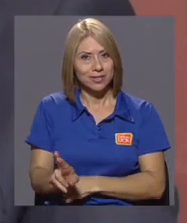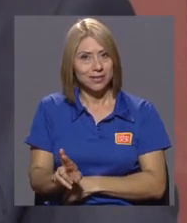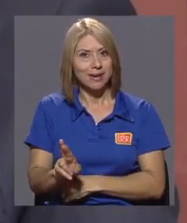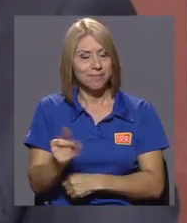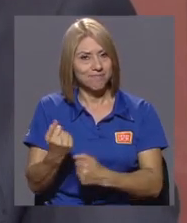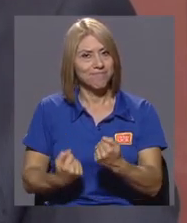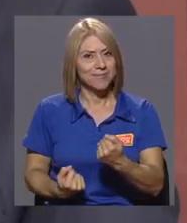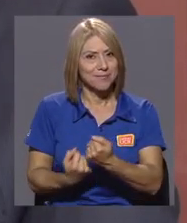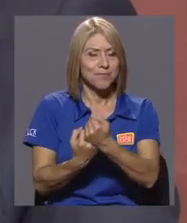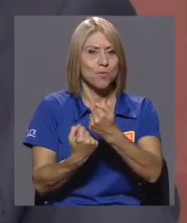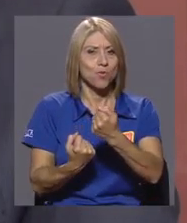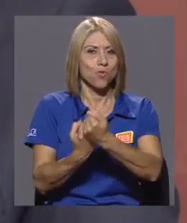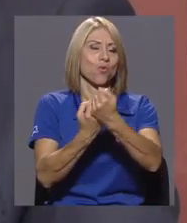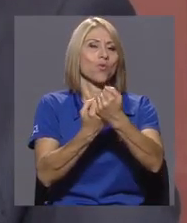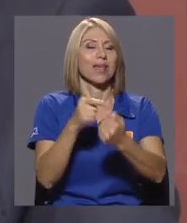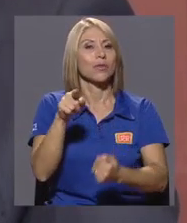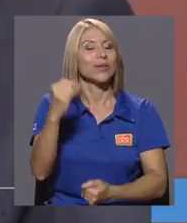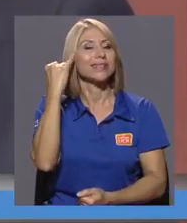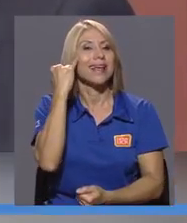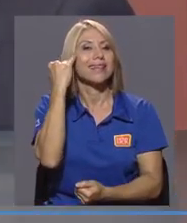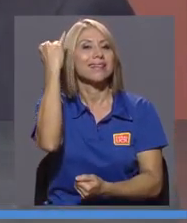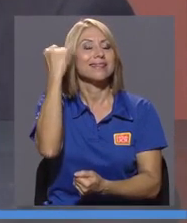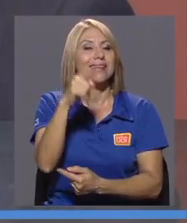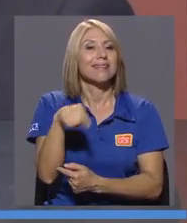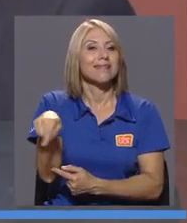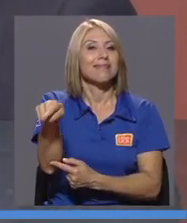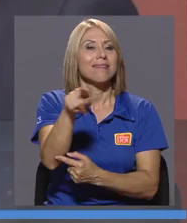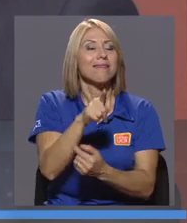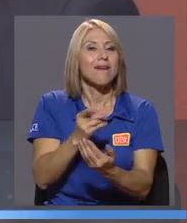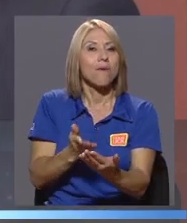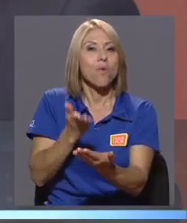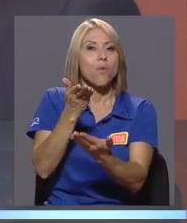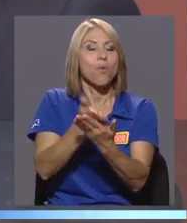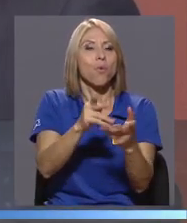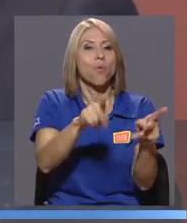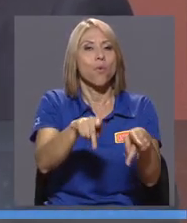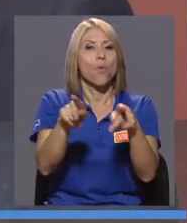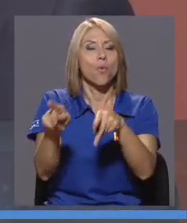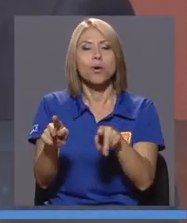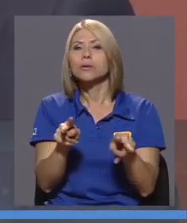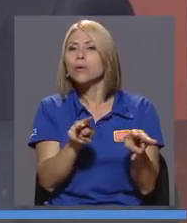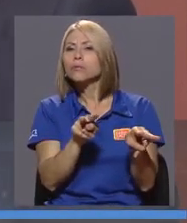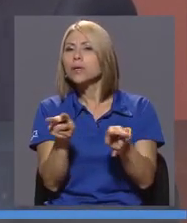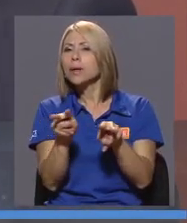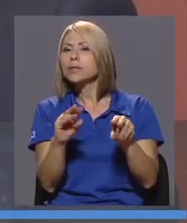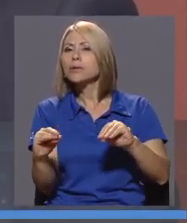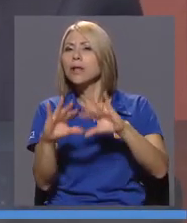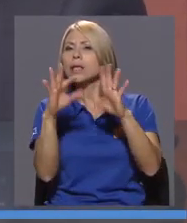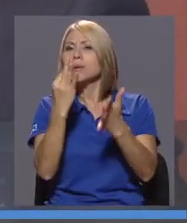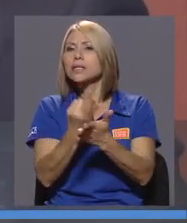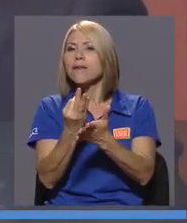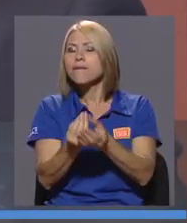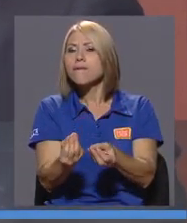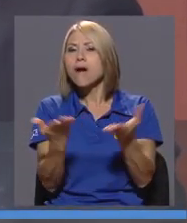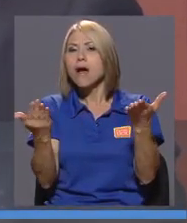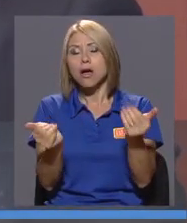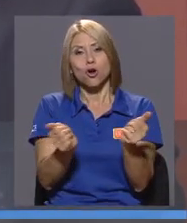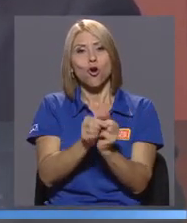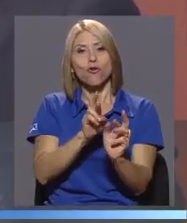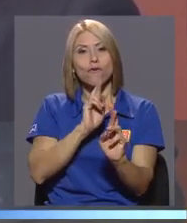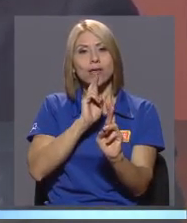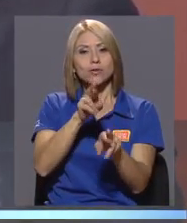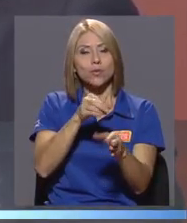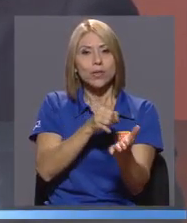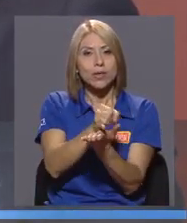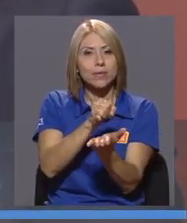está apoyando esta iniciativa ciudadana del observatorio con resultados de investigación, con futuras investigaciones